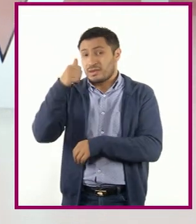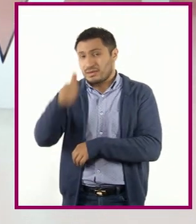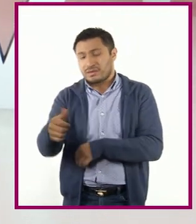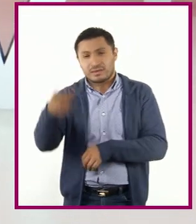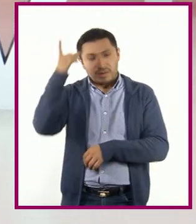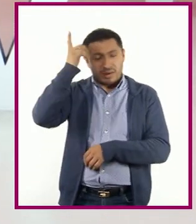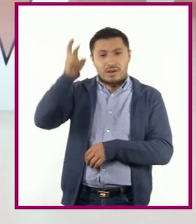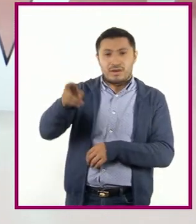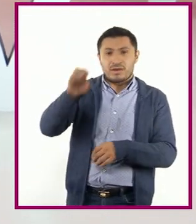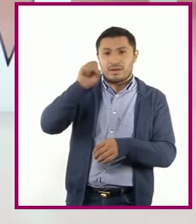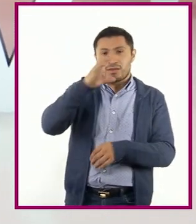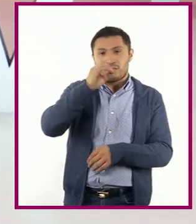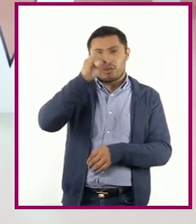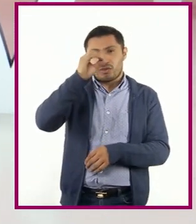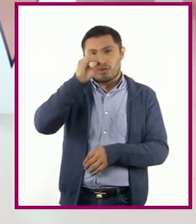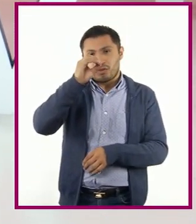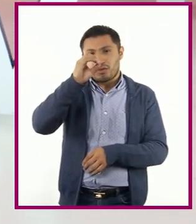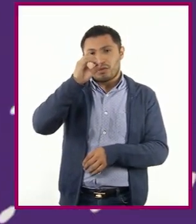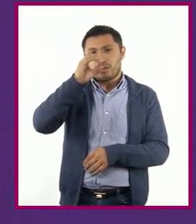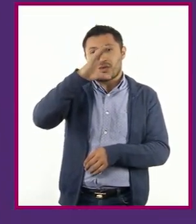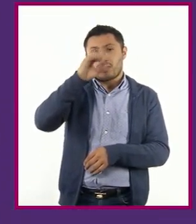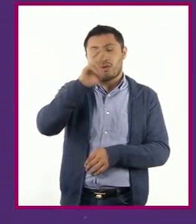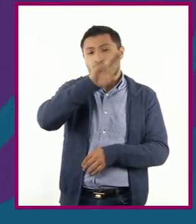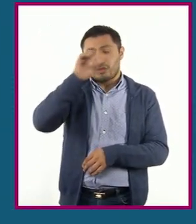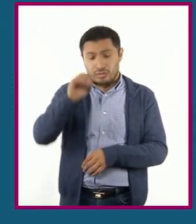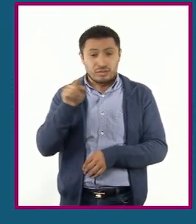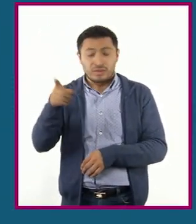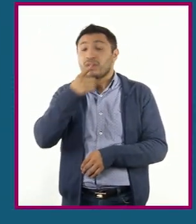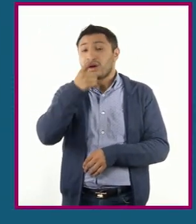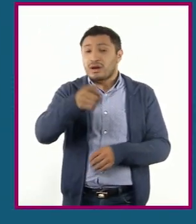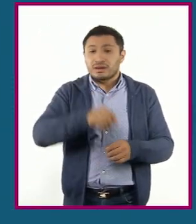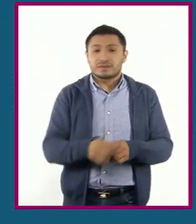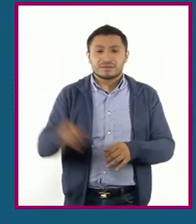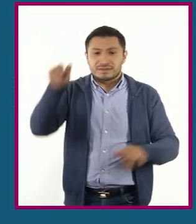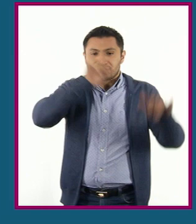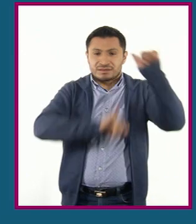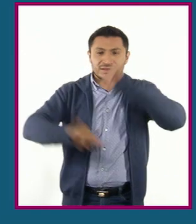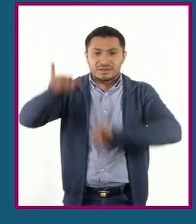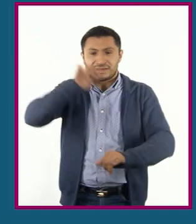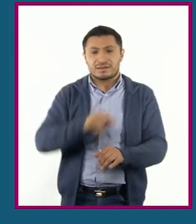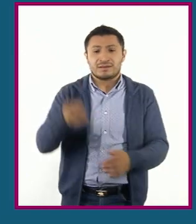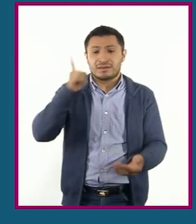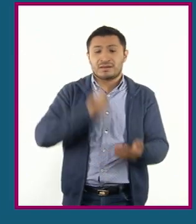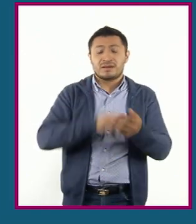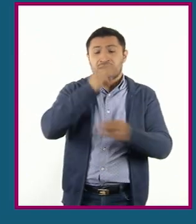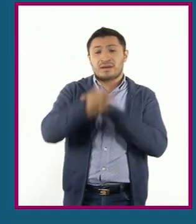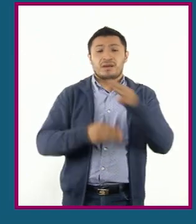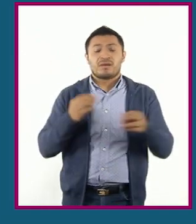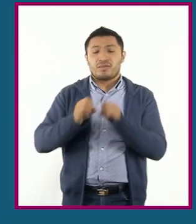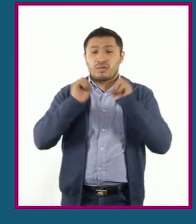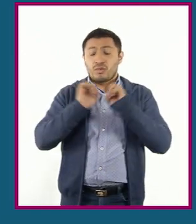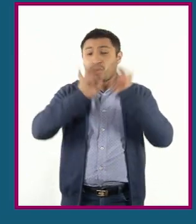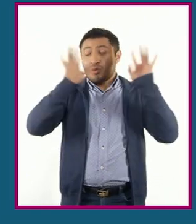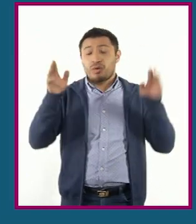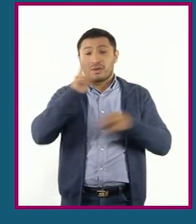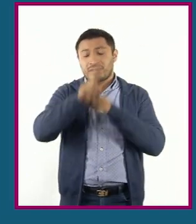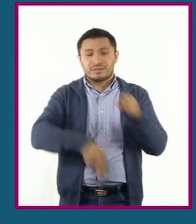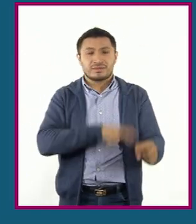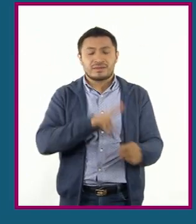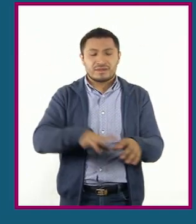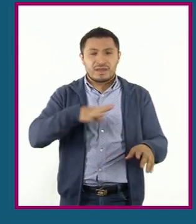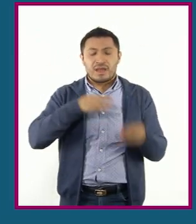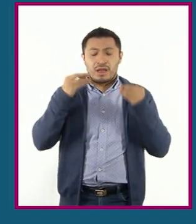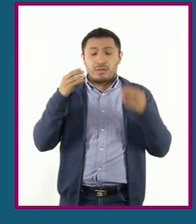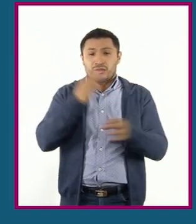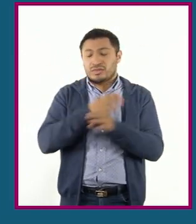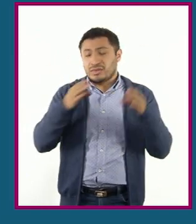Socorro Valdés Rodríguez nos comparte el siguiente escrito. Química, un mundo maravilloso. La naturaleza está llena de materia